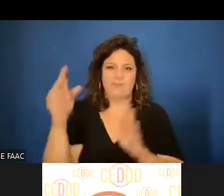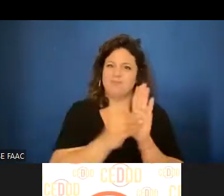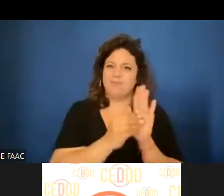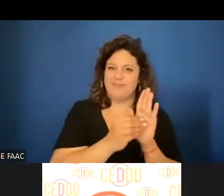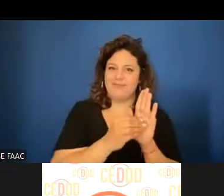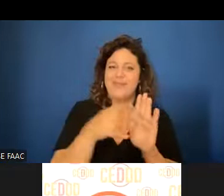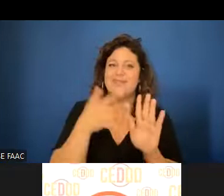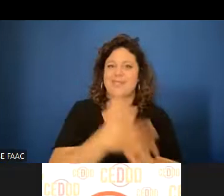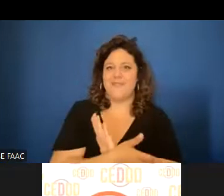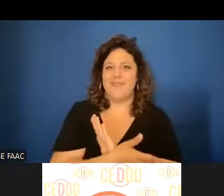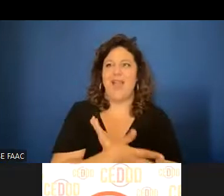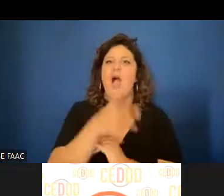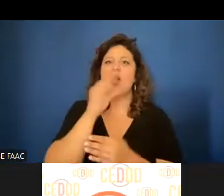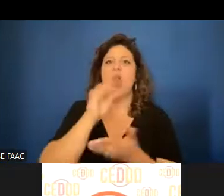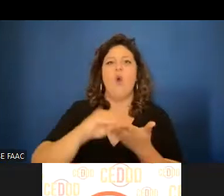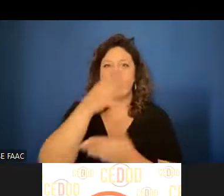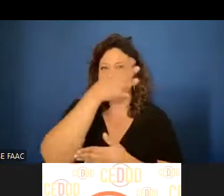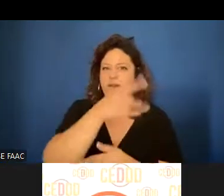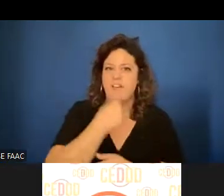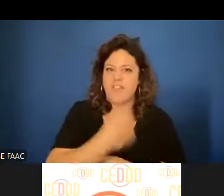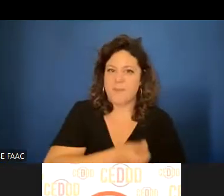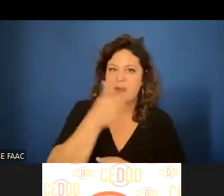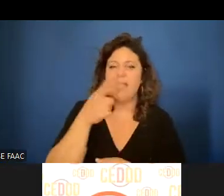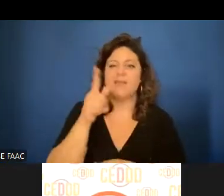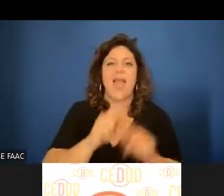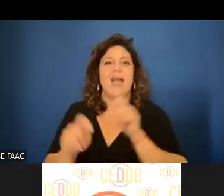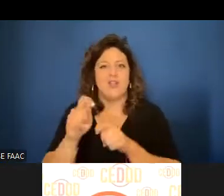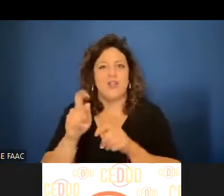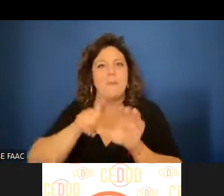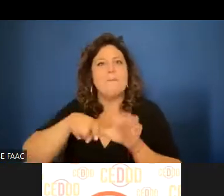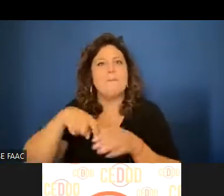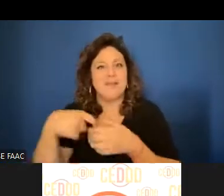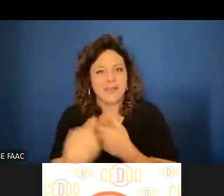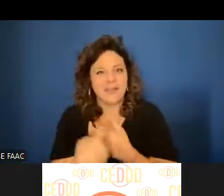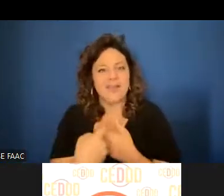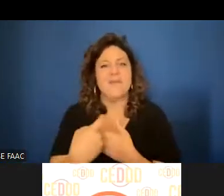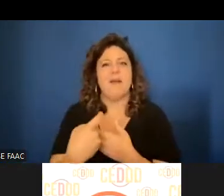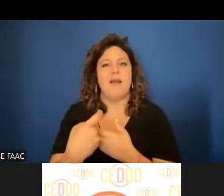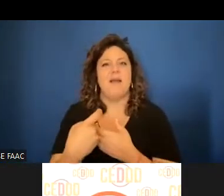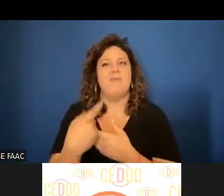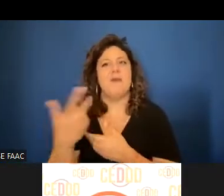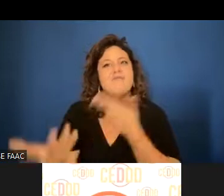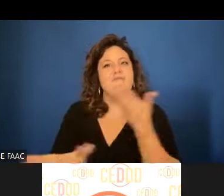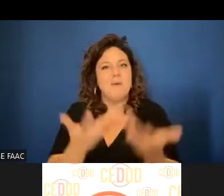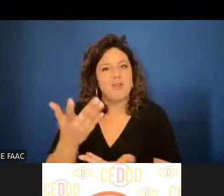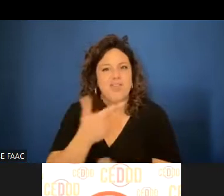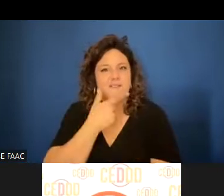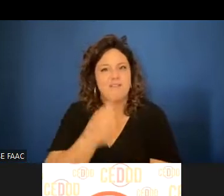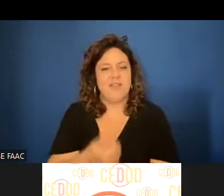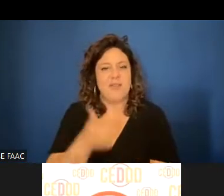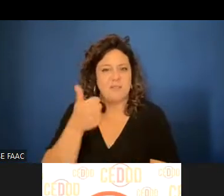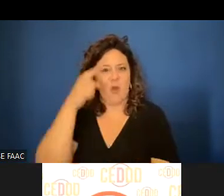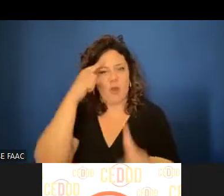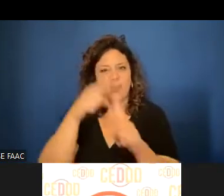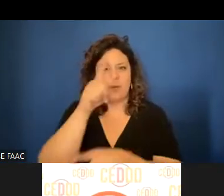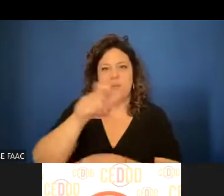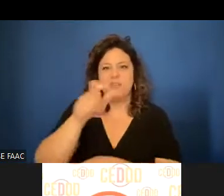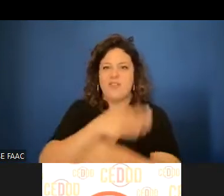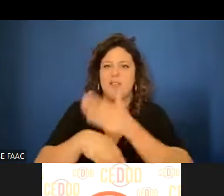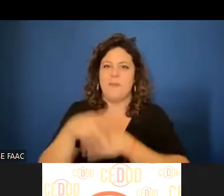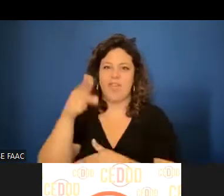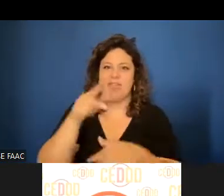yo ya tenía, o en el despacho teníamos a una infinidad de clientes llamándonos para preguntar qué es lo que había cambiado y toda